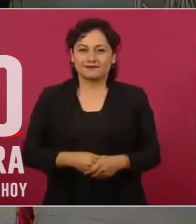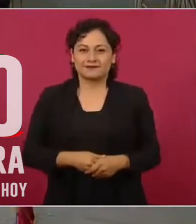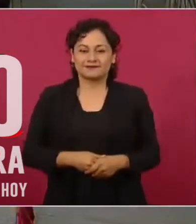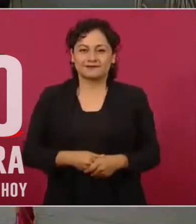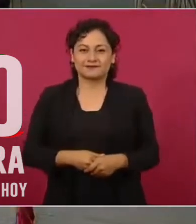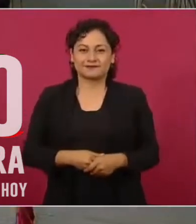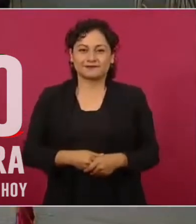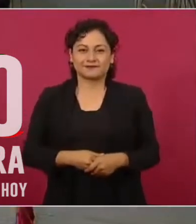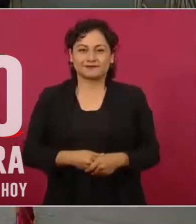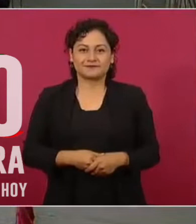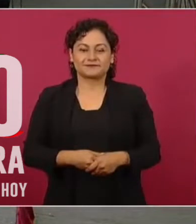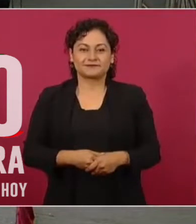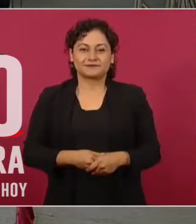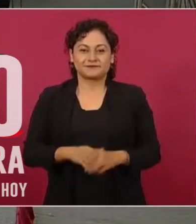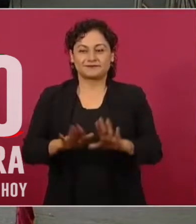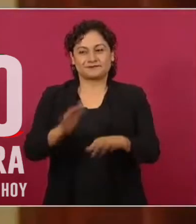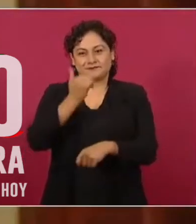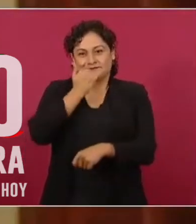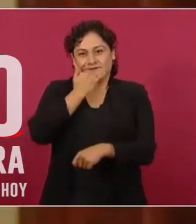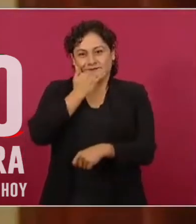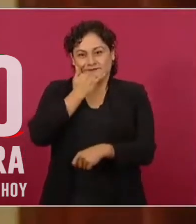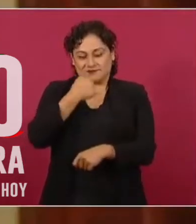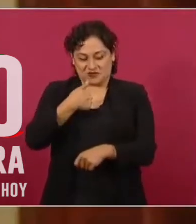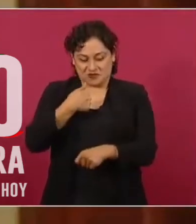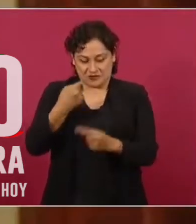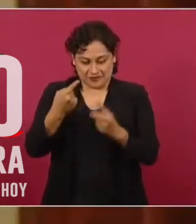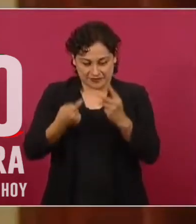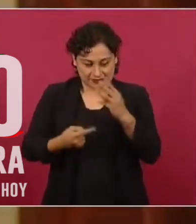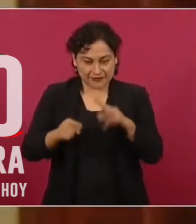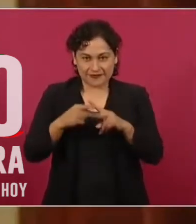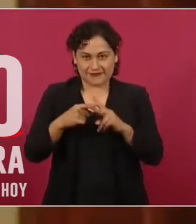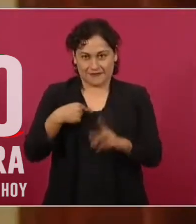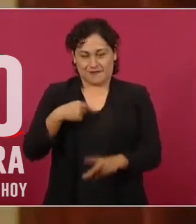Bueno, es que para mí es el tercero.